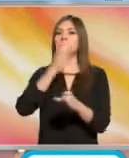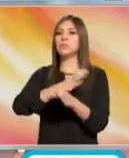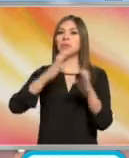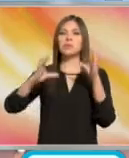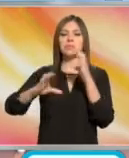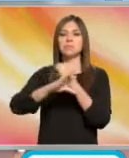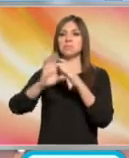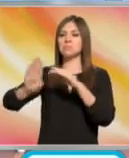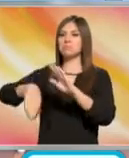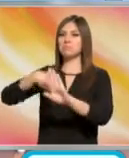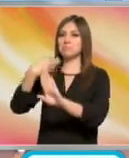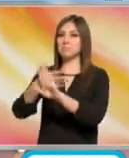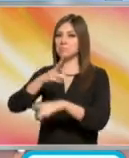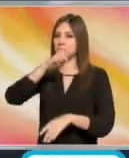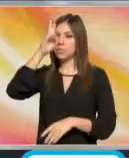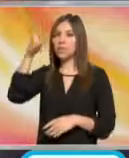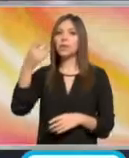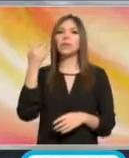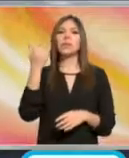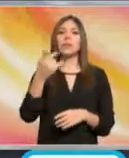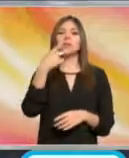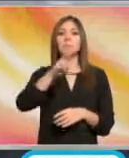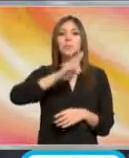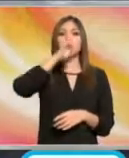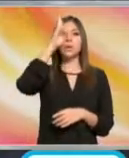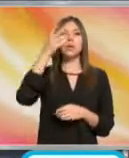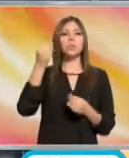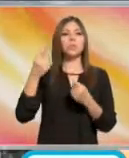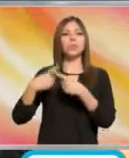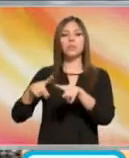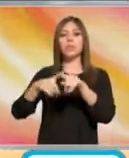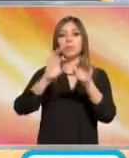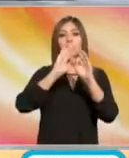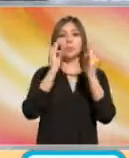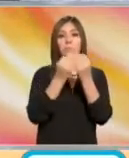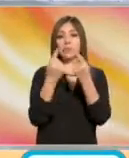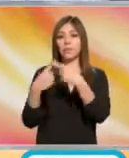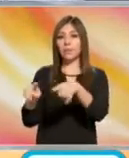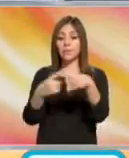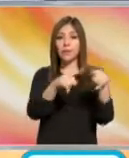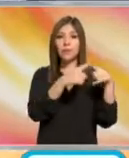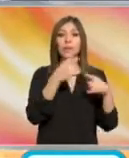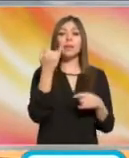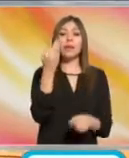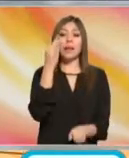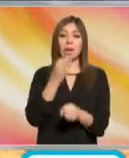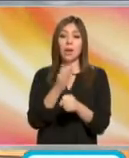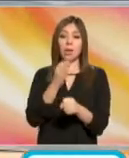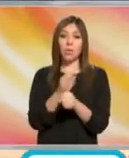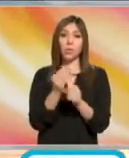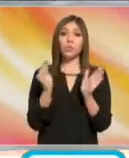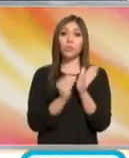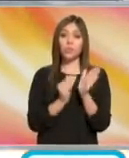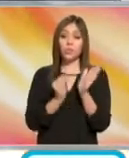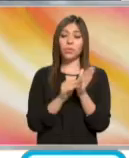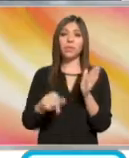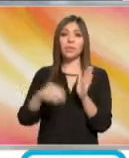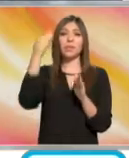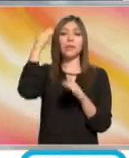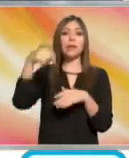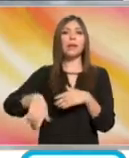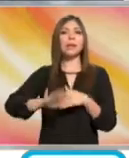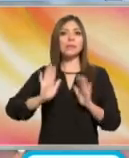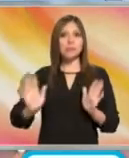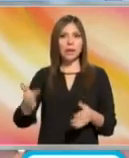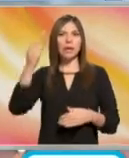¿no? La violencia se manifiesta de muchas maneras y desgraciadamente en estos tiempos tan modernos, en